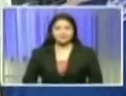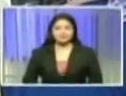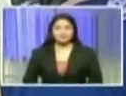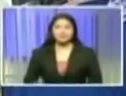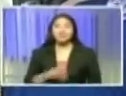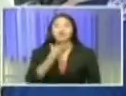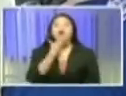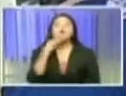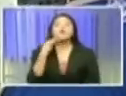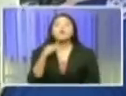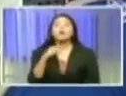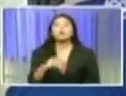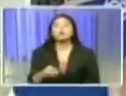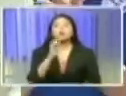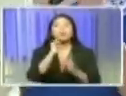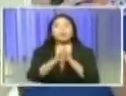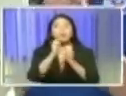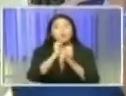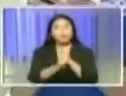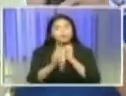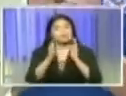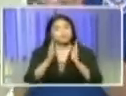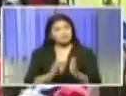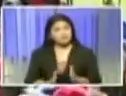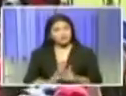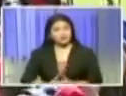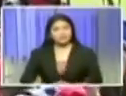La juventud deportista.